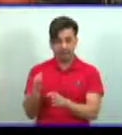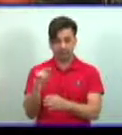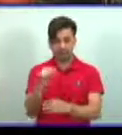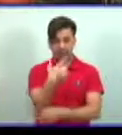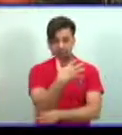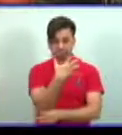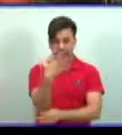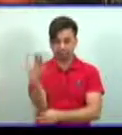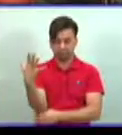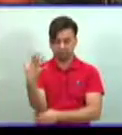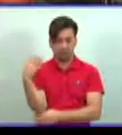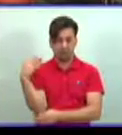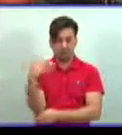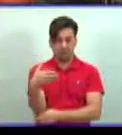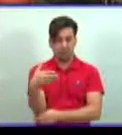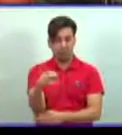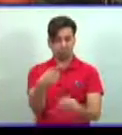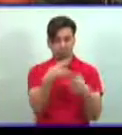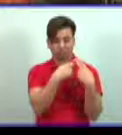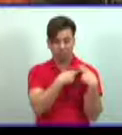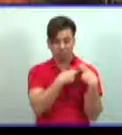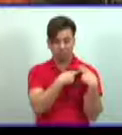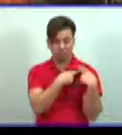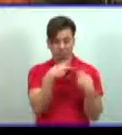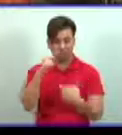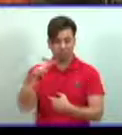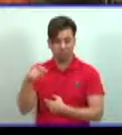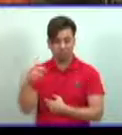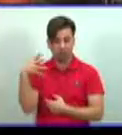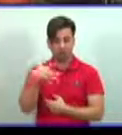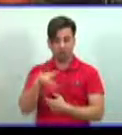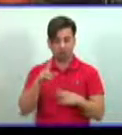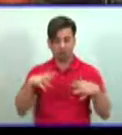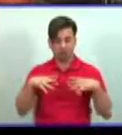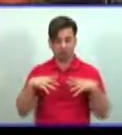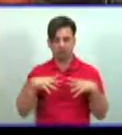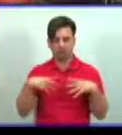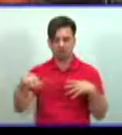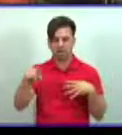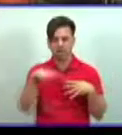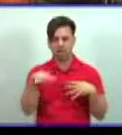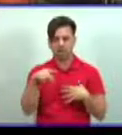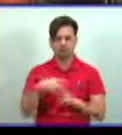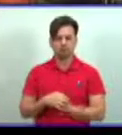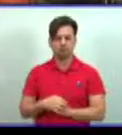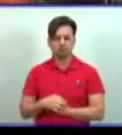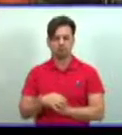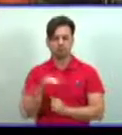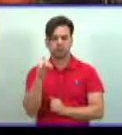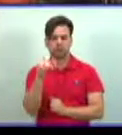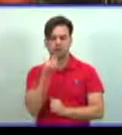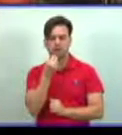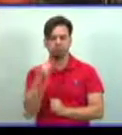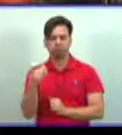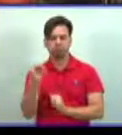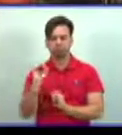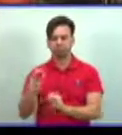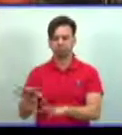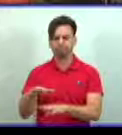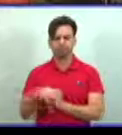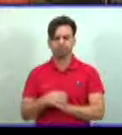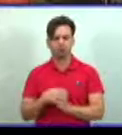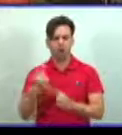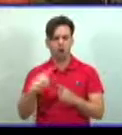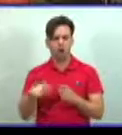e irresponsablemente ocasionamos el incendio de estas vastas zonas, que no solo es lo que aportan a partir